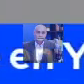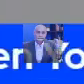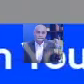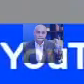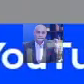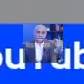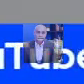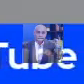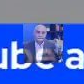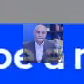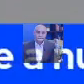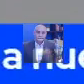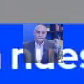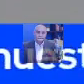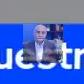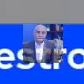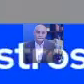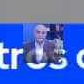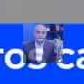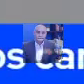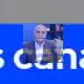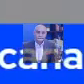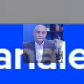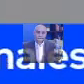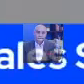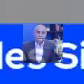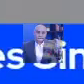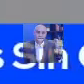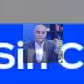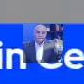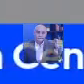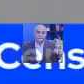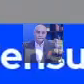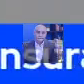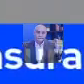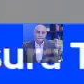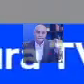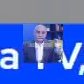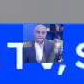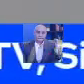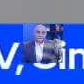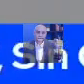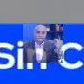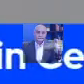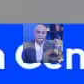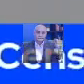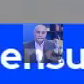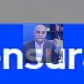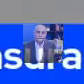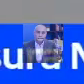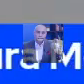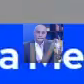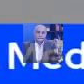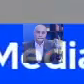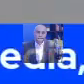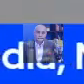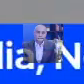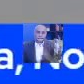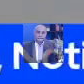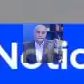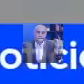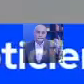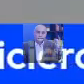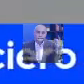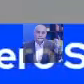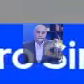Radiodifusión. Y bueno, agradezco muchísimo las palabras de Alina también. Yo siempre la sigo cuando he tenido el gusto de compartir espacios con